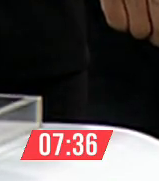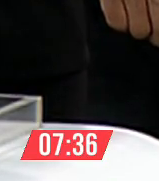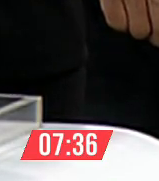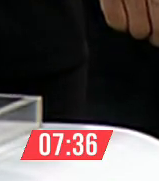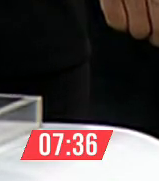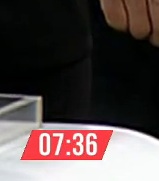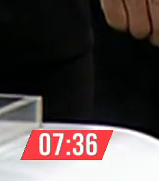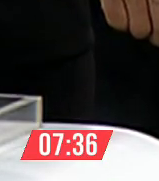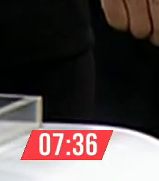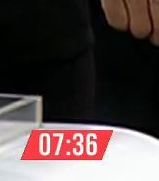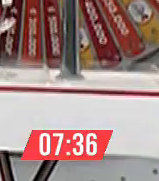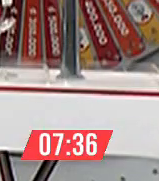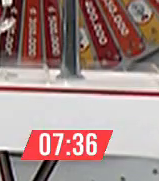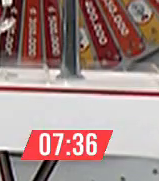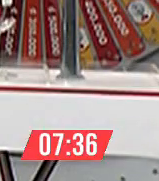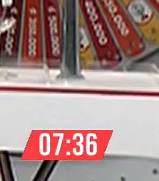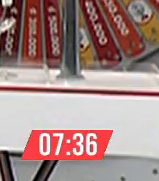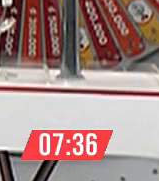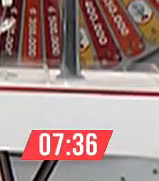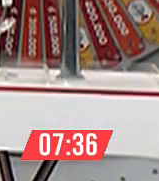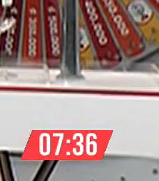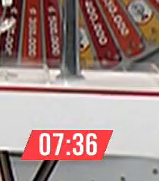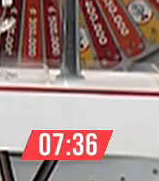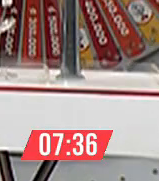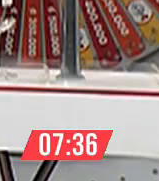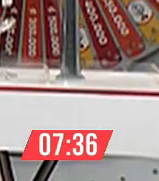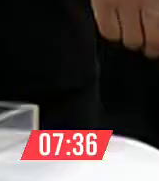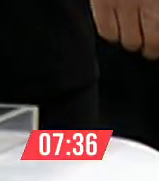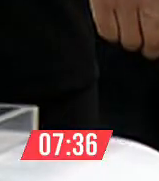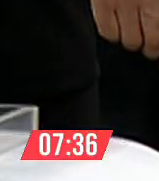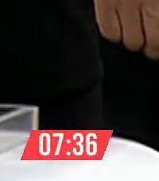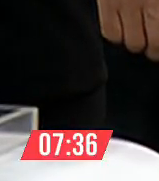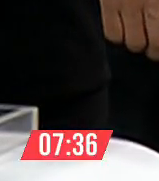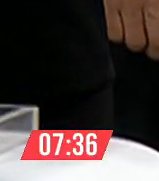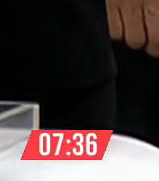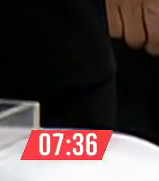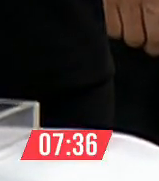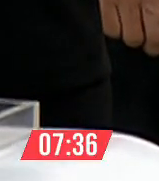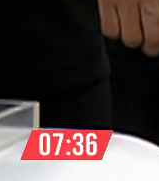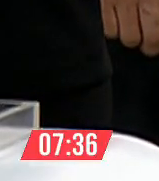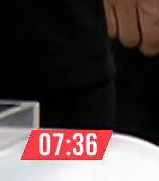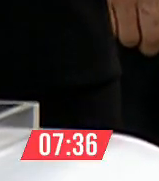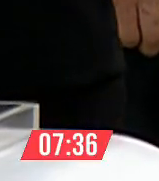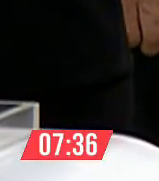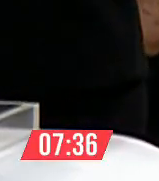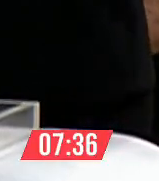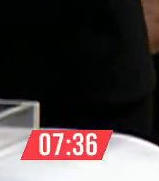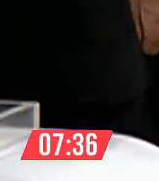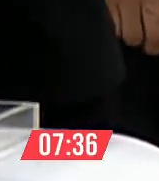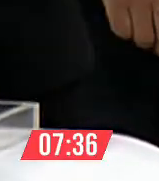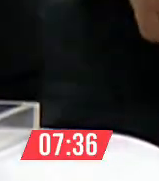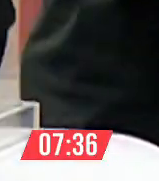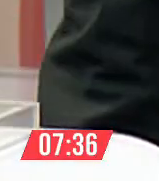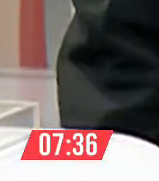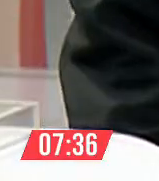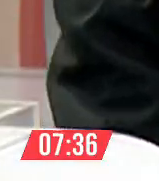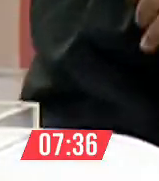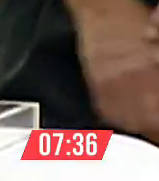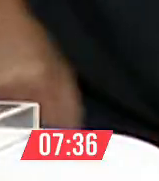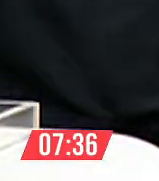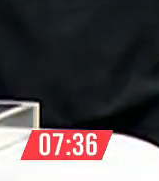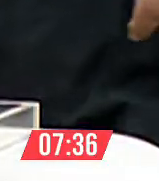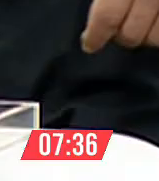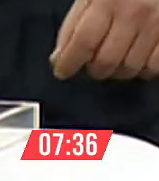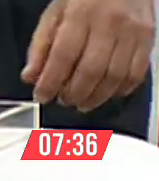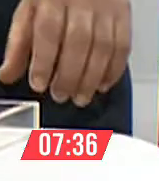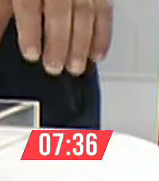Quedó el fichero vacío. En este momento la licenciada cierra la tómbola. Vamos a verificarla de nuevo. Selector también está libre. Y estamos listos